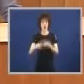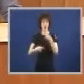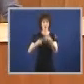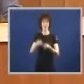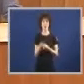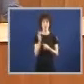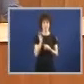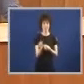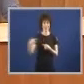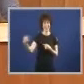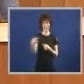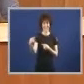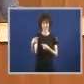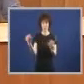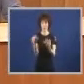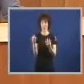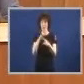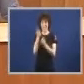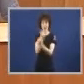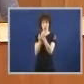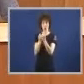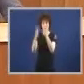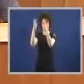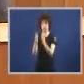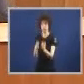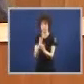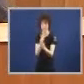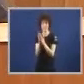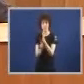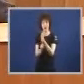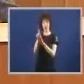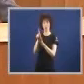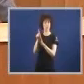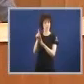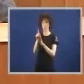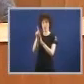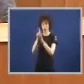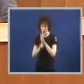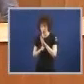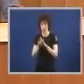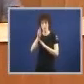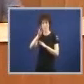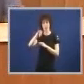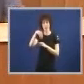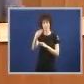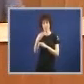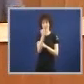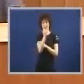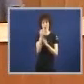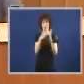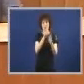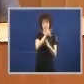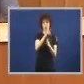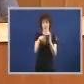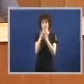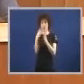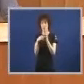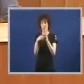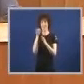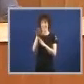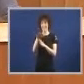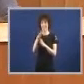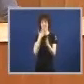negativo, que é a diminución da economía. Temos menos crecemento. O retroceso do PIB no quinquenio 2012-2015 para